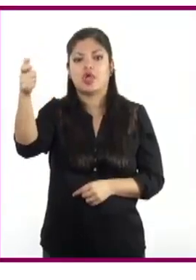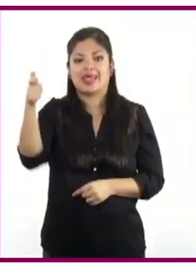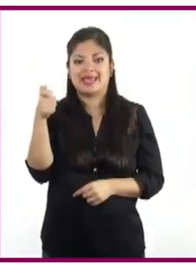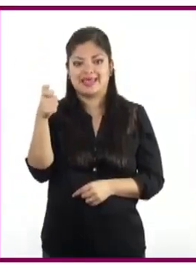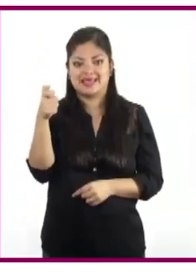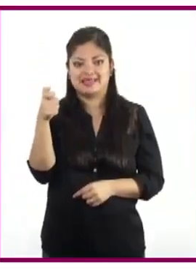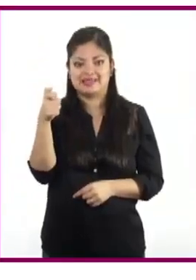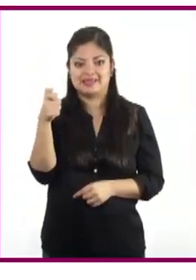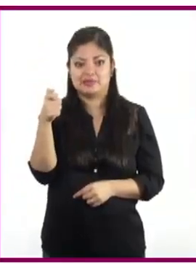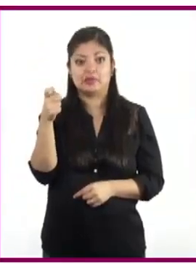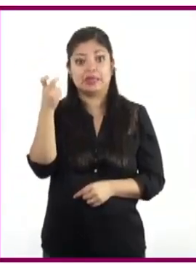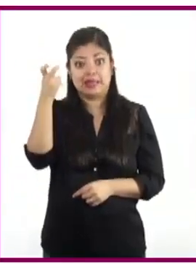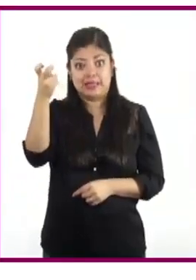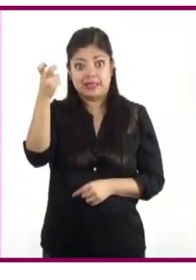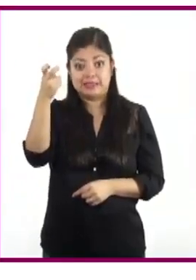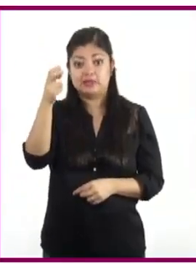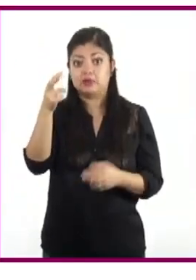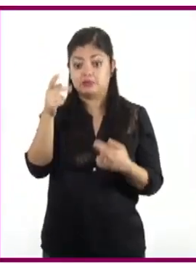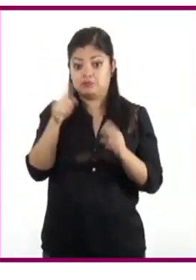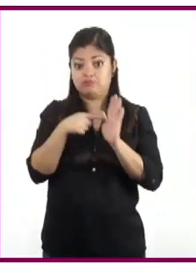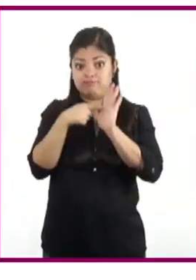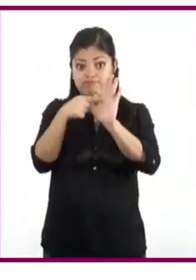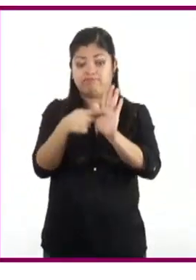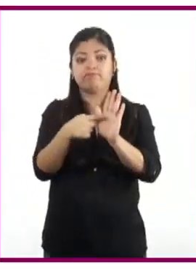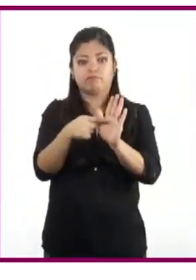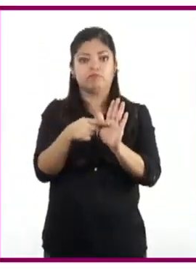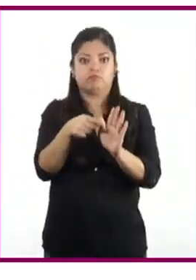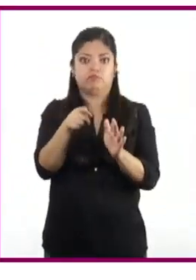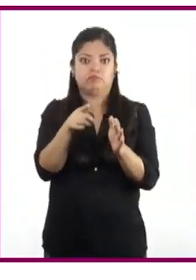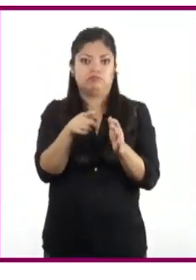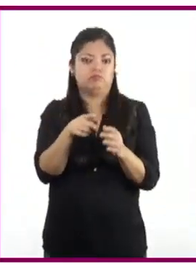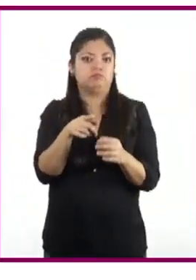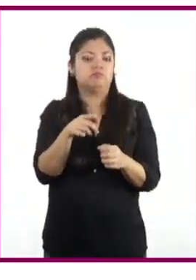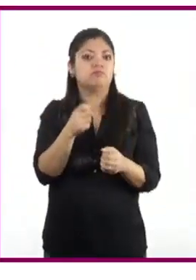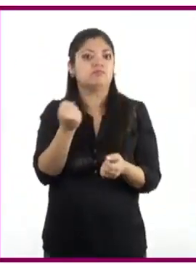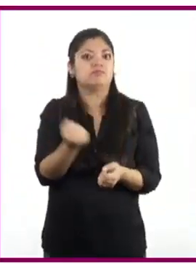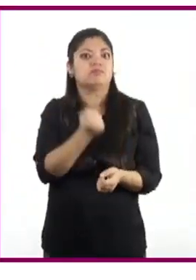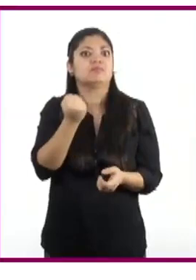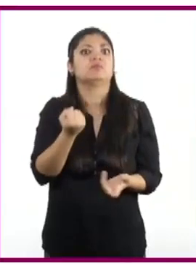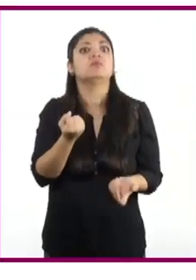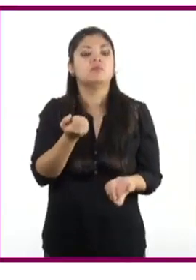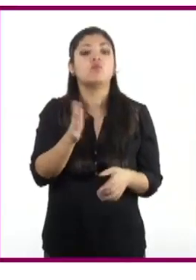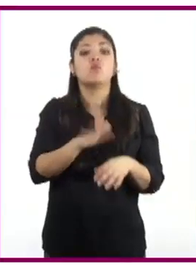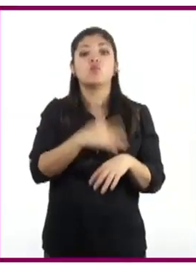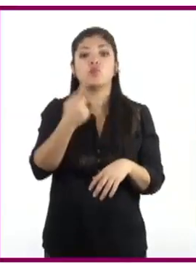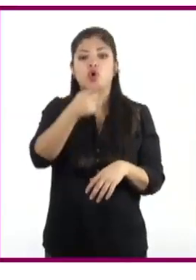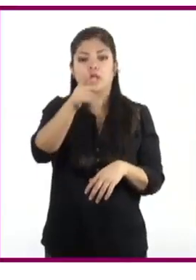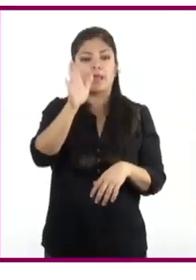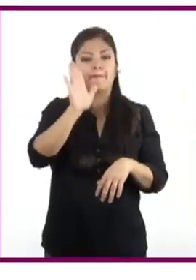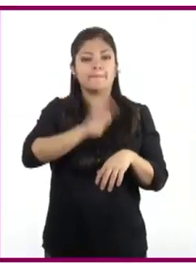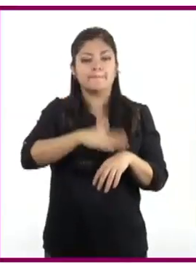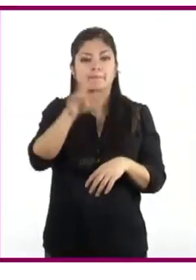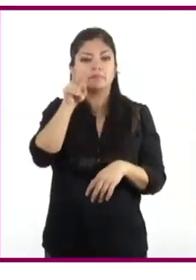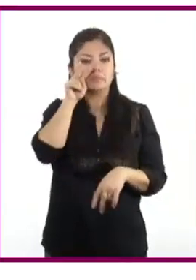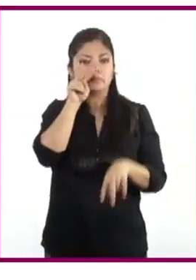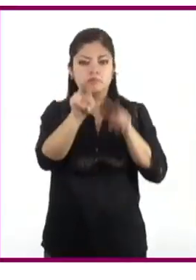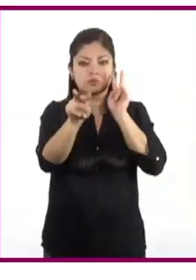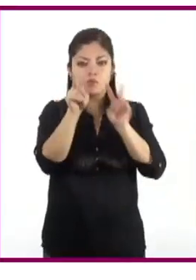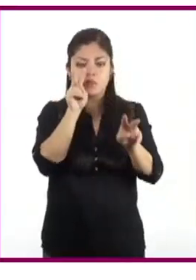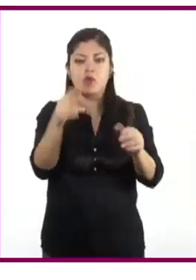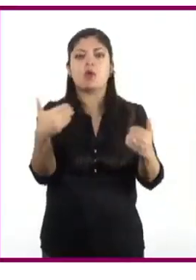1.5x. Esta representación tiene una ventaja, y es que es posible entender de forma visual